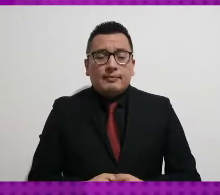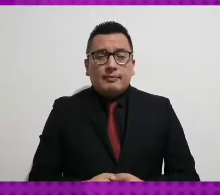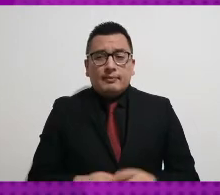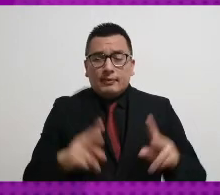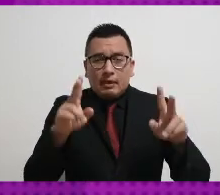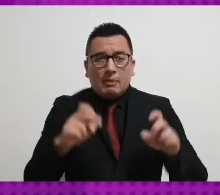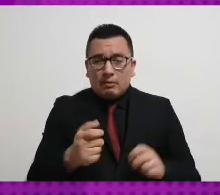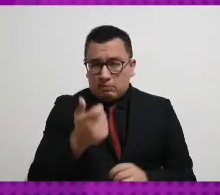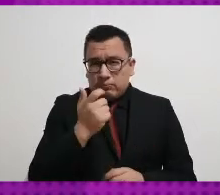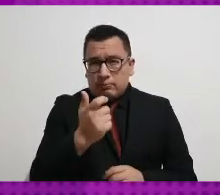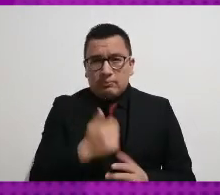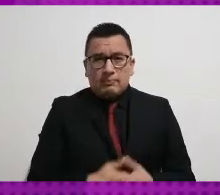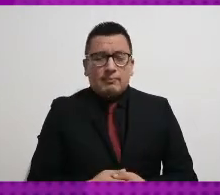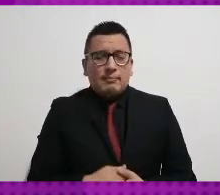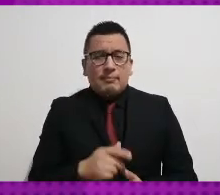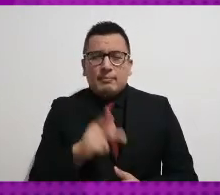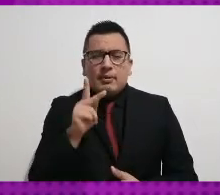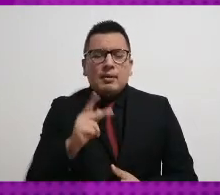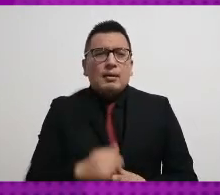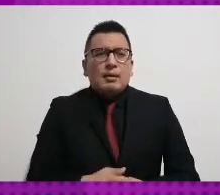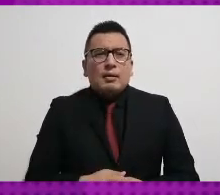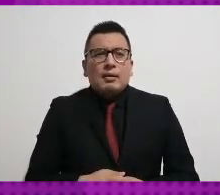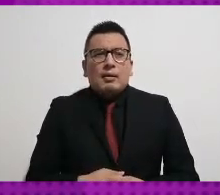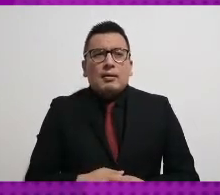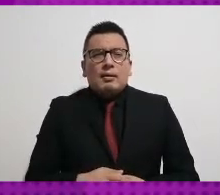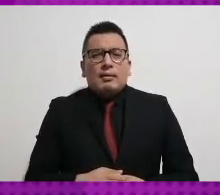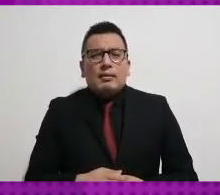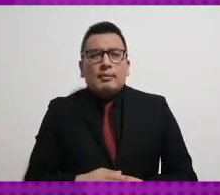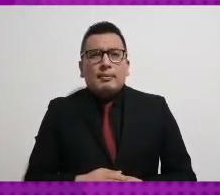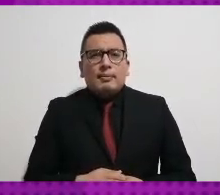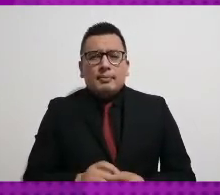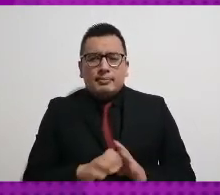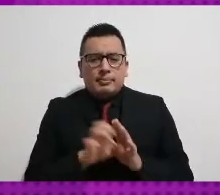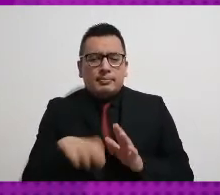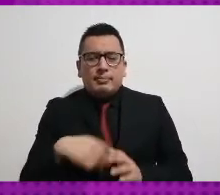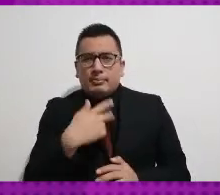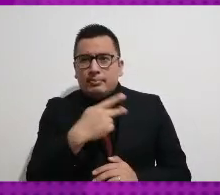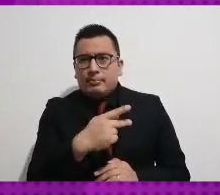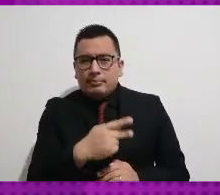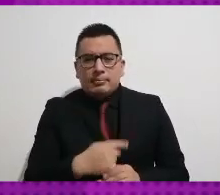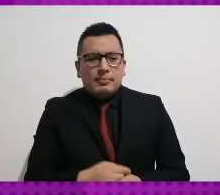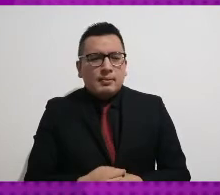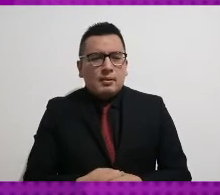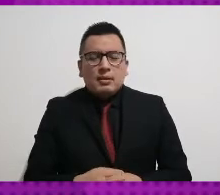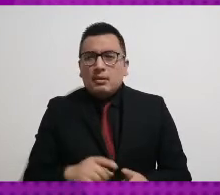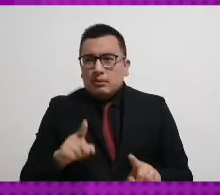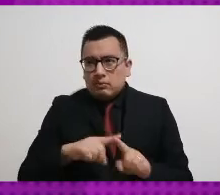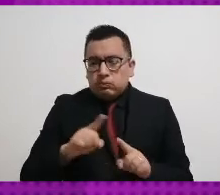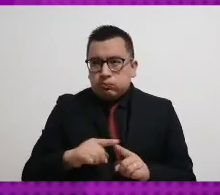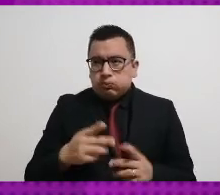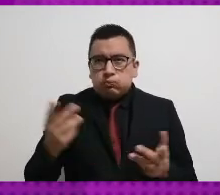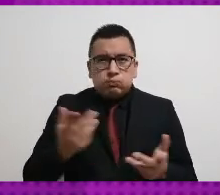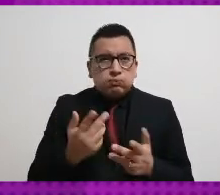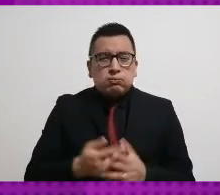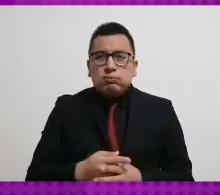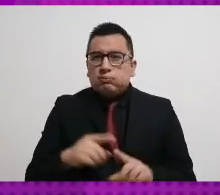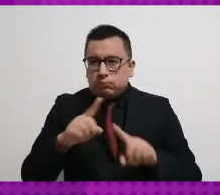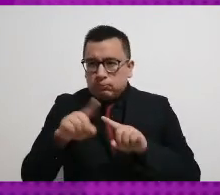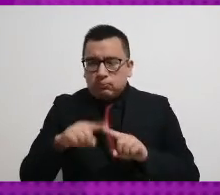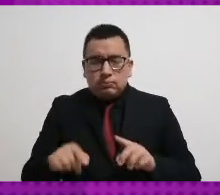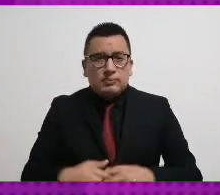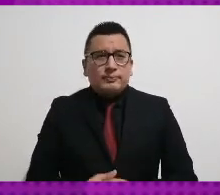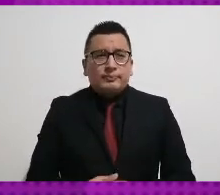importante en la materia financiera, pero me imagino que en la auditoría de cumplimiento se analizan muchos aspectos, se verifican